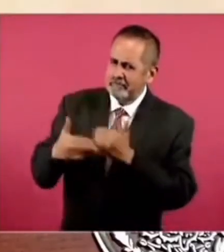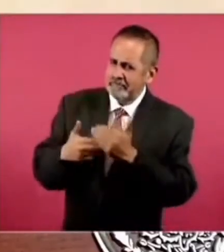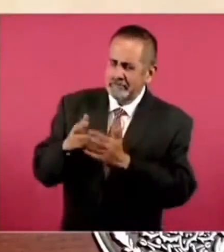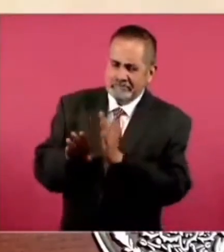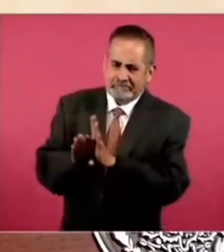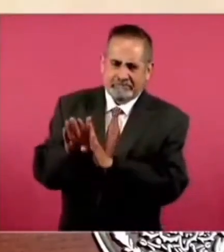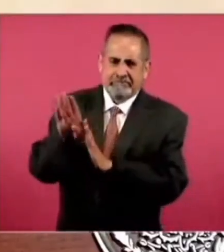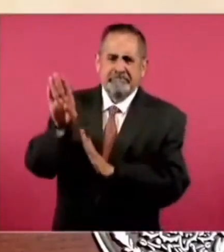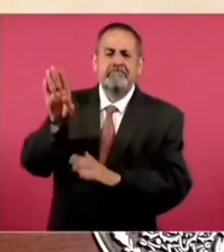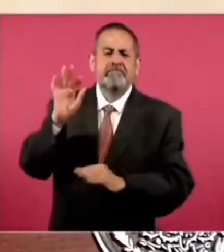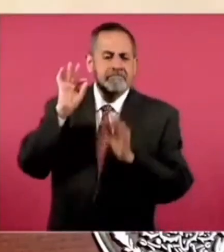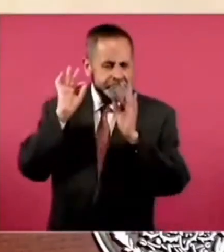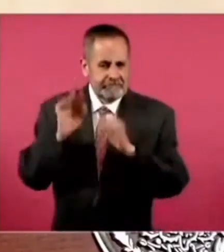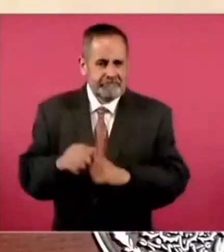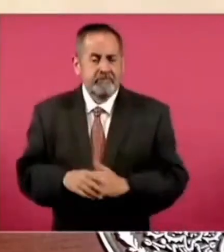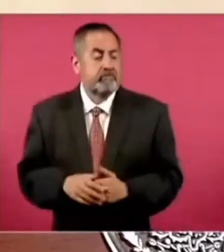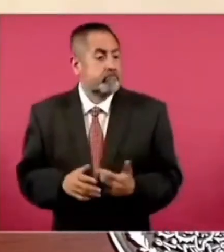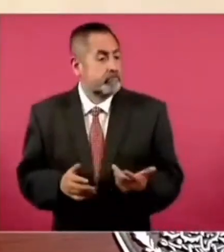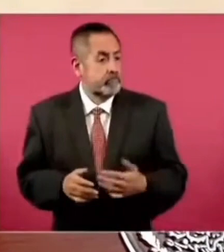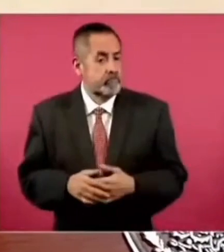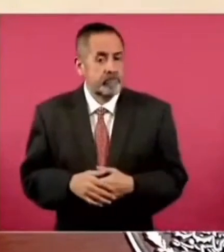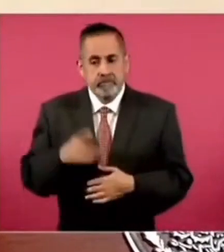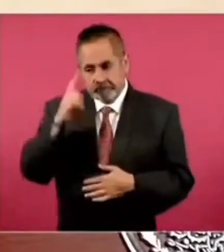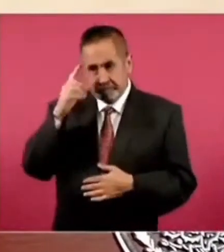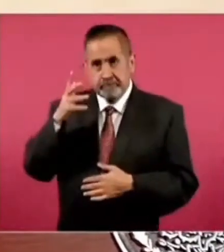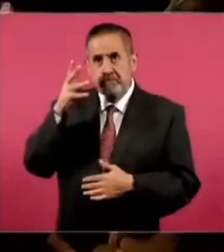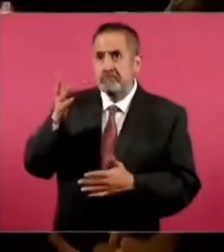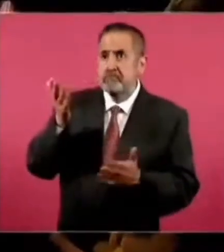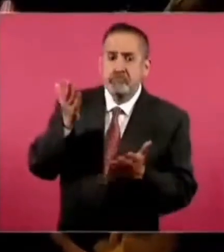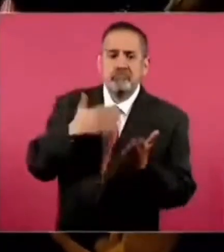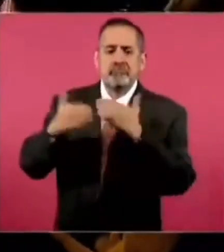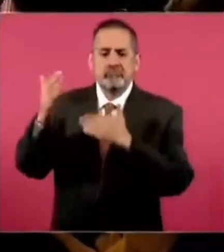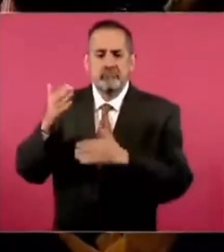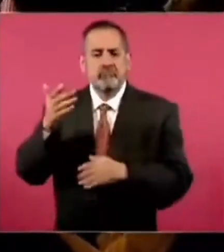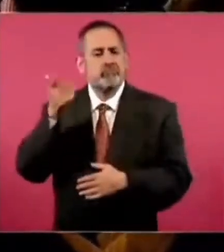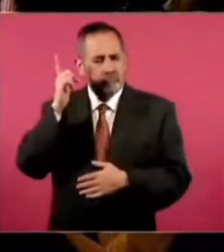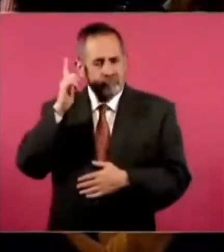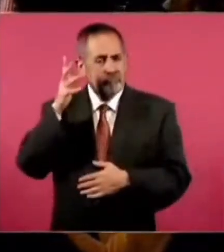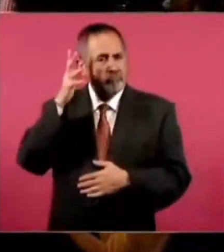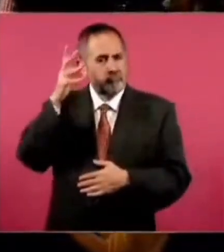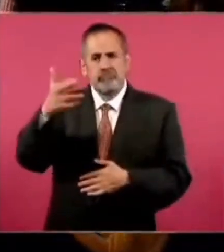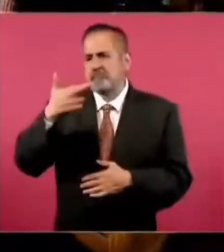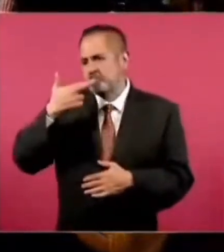compromiso es dejarlo de pie y funcionando